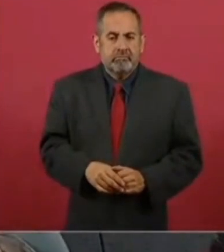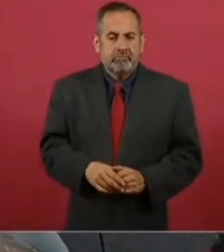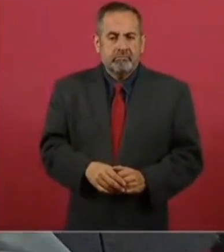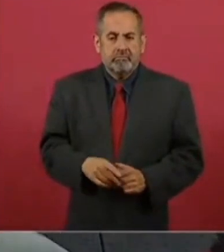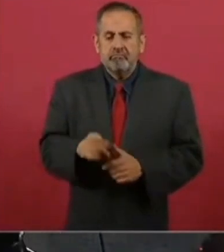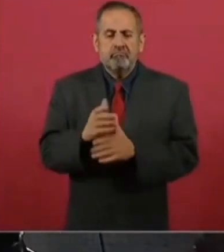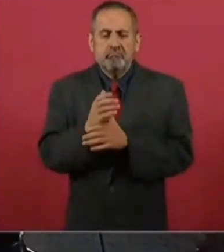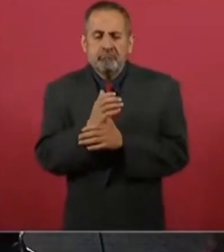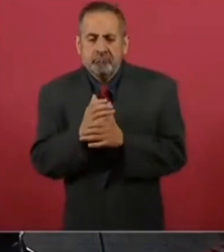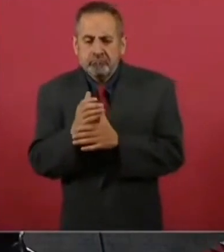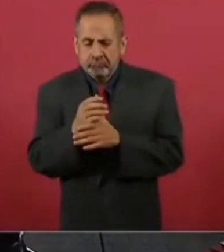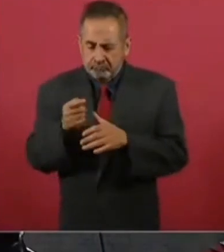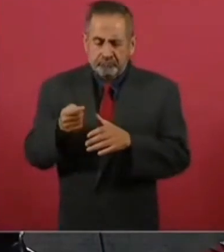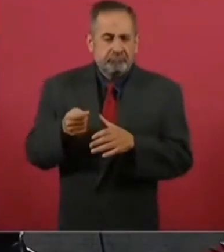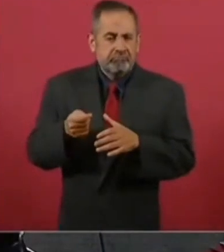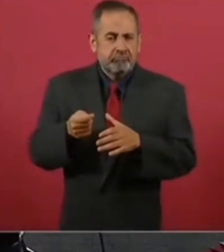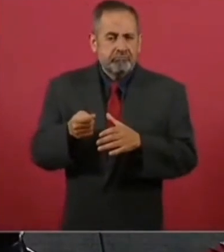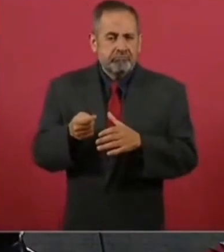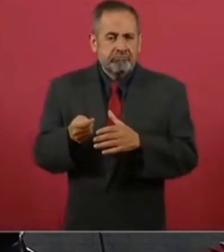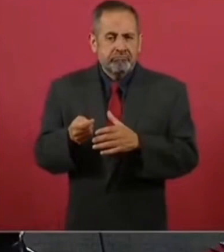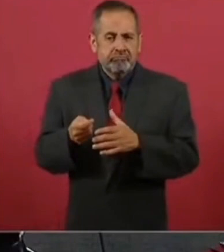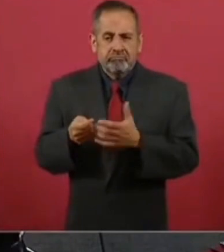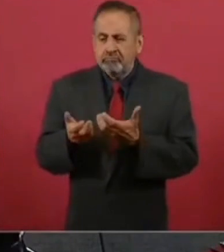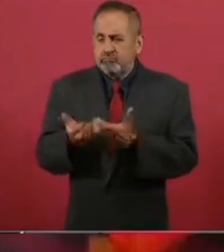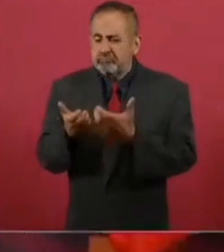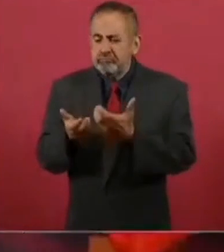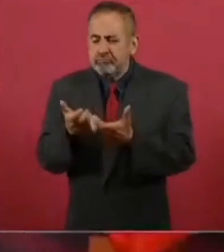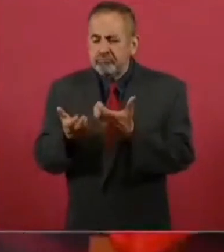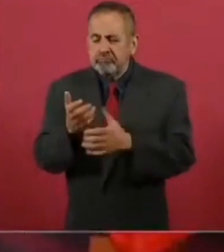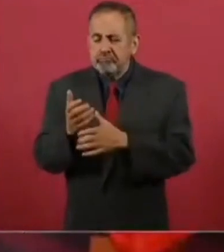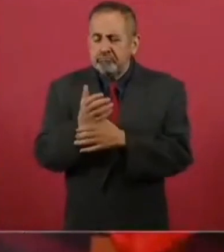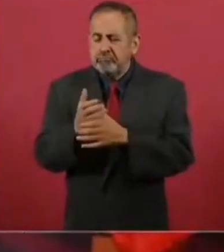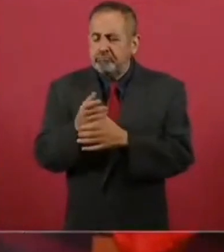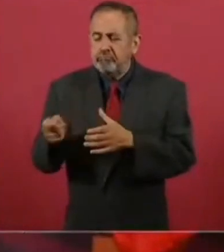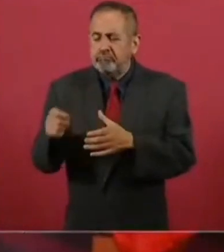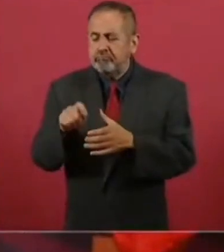un cafecito de Pluma